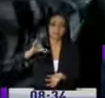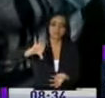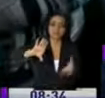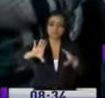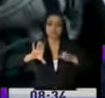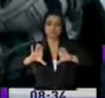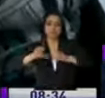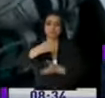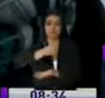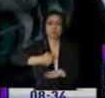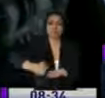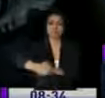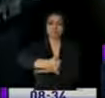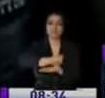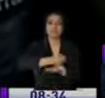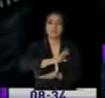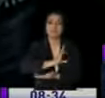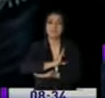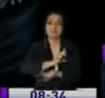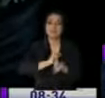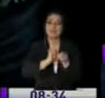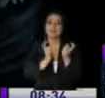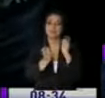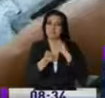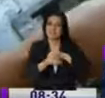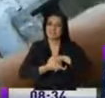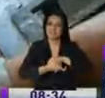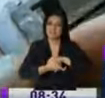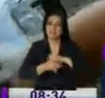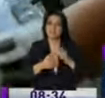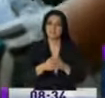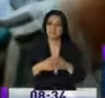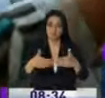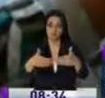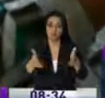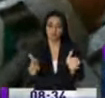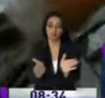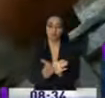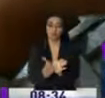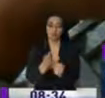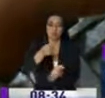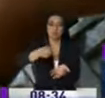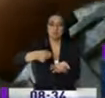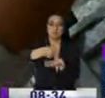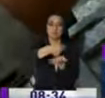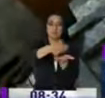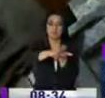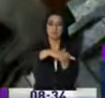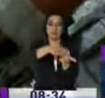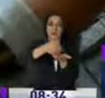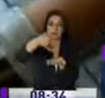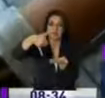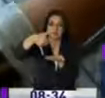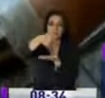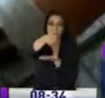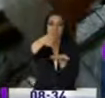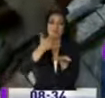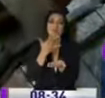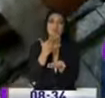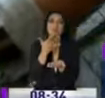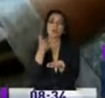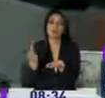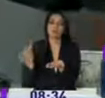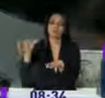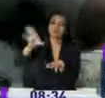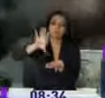mazapán es una técnica que ha cambiado en el tiempo. En una olla se coloca goma, un poco de aceite, colorante y maicena. Luego